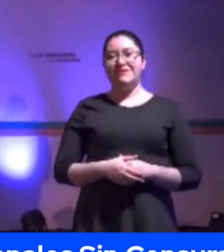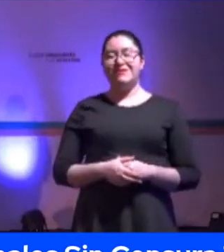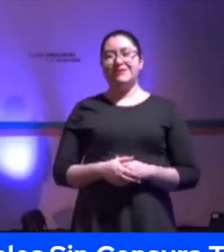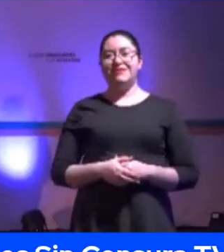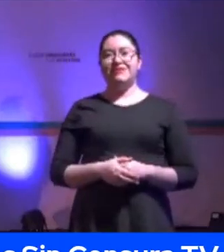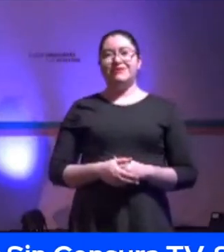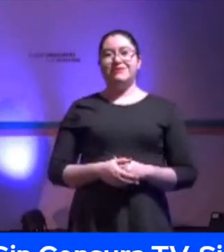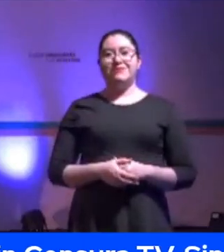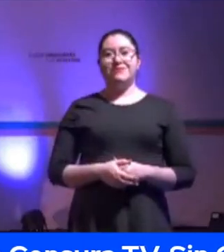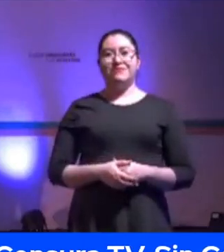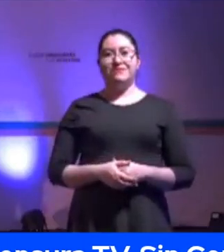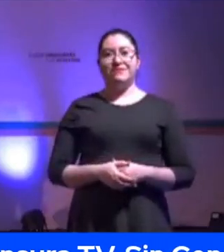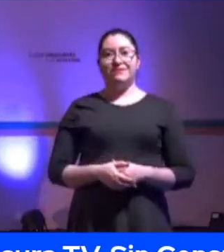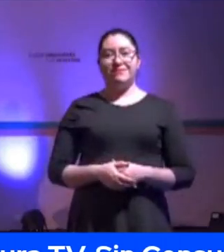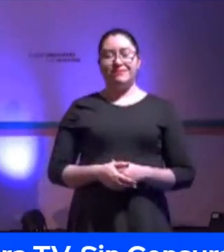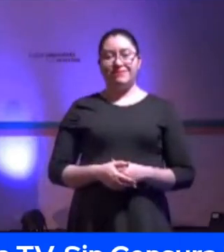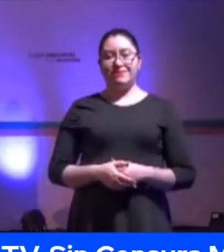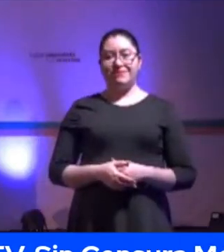no hay yate aquí.